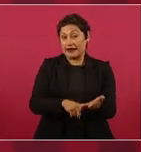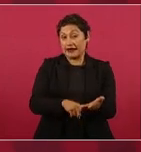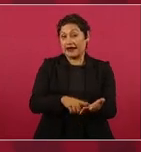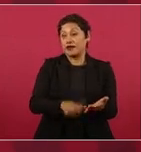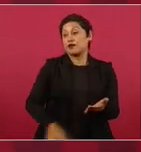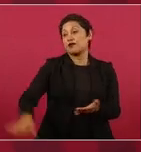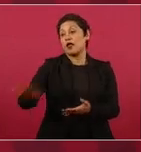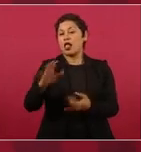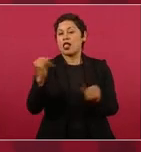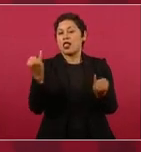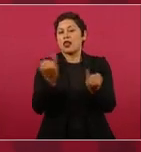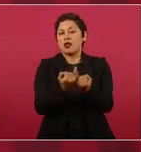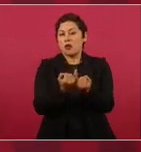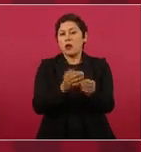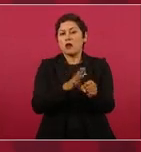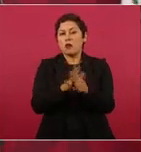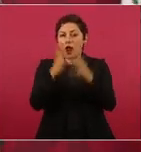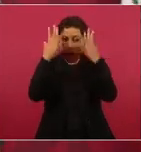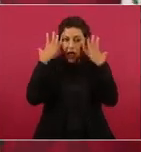Entonces vamos a